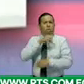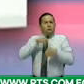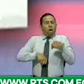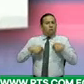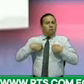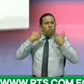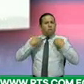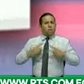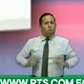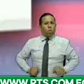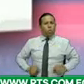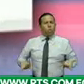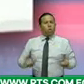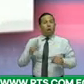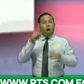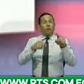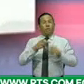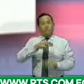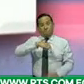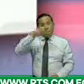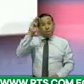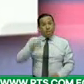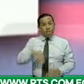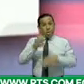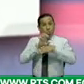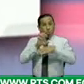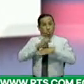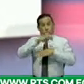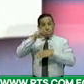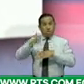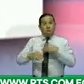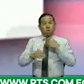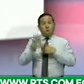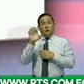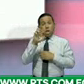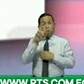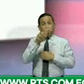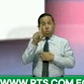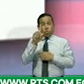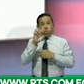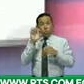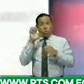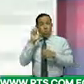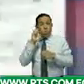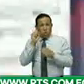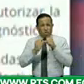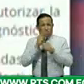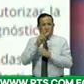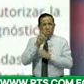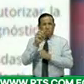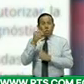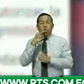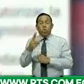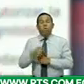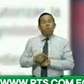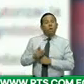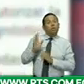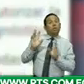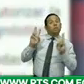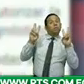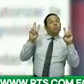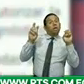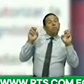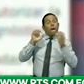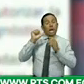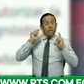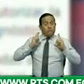Documento del Ministerio de Salud Pública con fecha 24 de enero del 2021 indica que la Agencia Nacional de Regulación, Control y Vigilancia